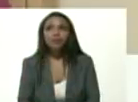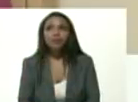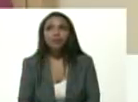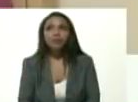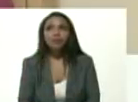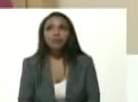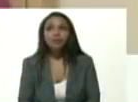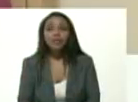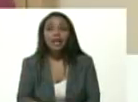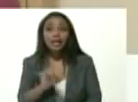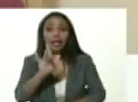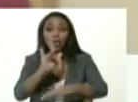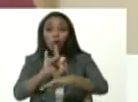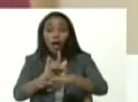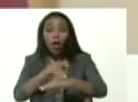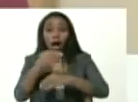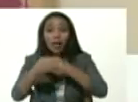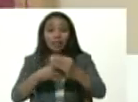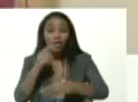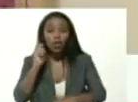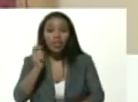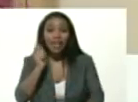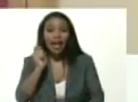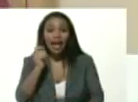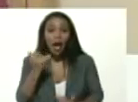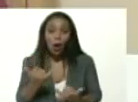Y que te ha tocado estar haciendo tareas ahora.